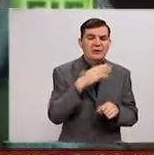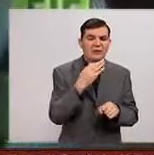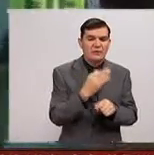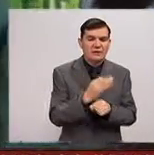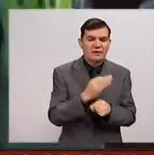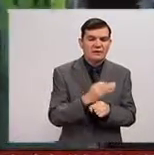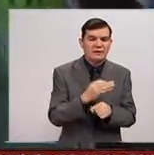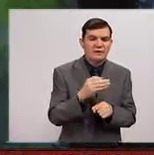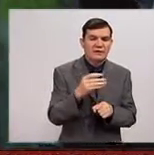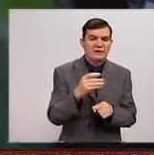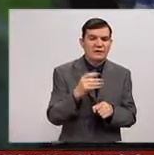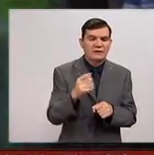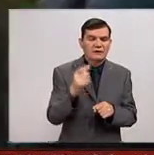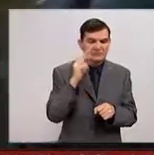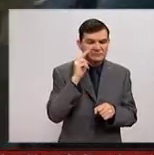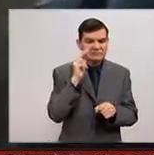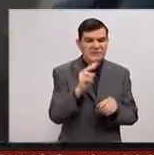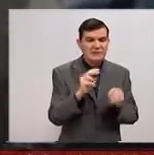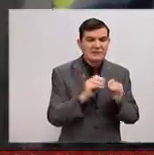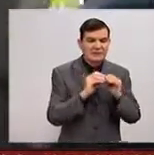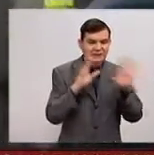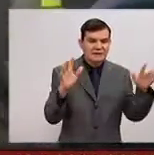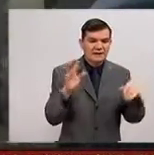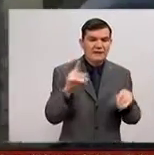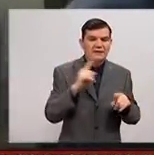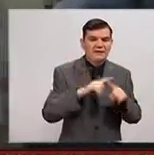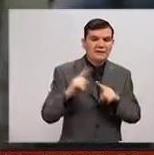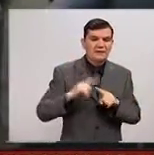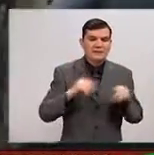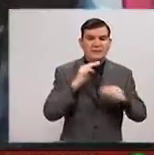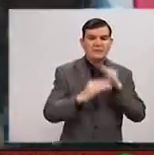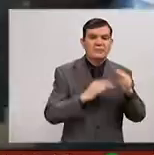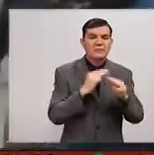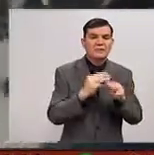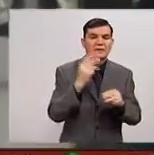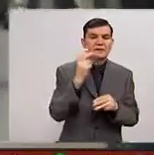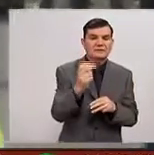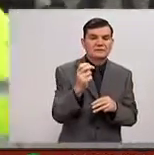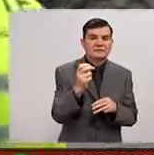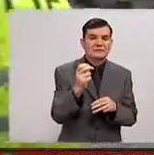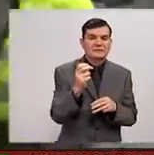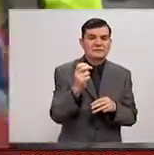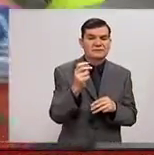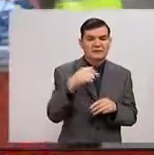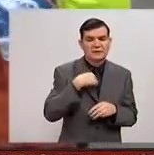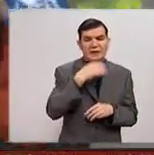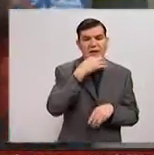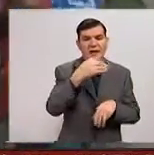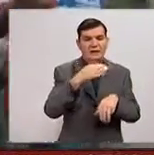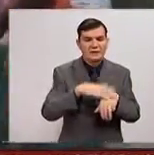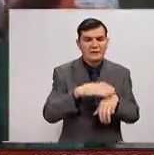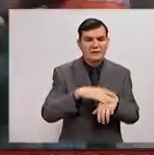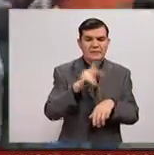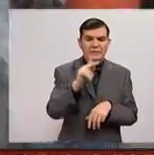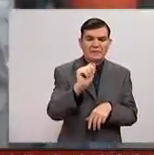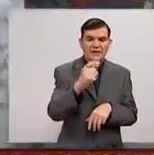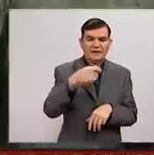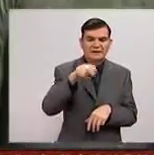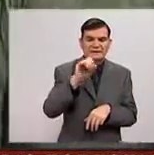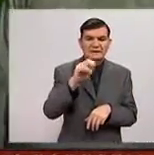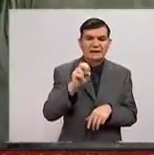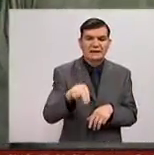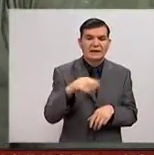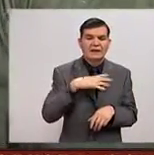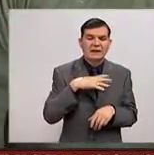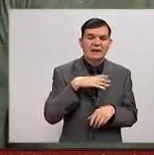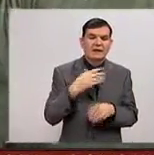viendo atomizados, ¿no?, en diferentes partes del mundo, es justamente eso. Hay que recordar además que Pakistán en los últimos